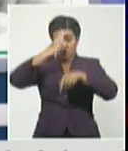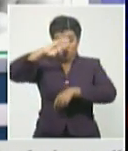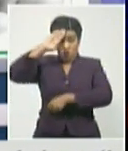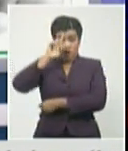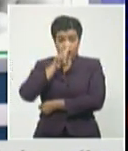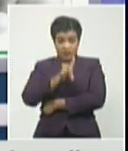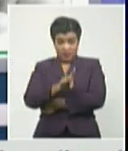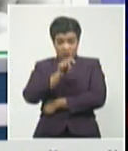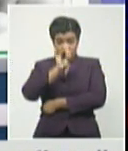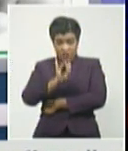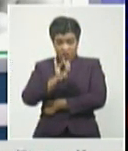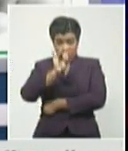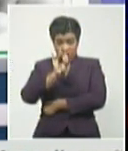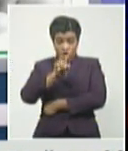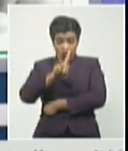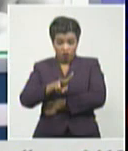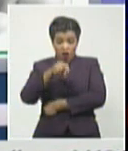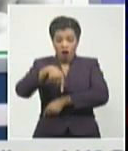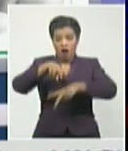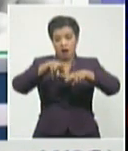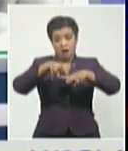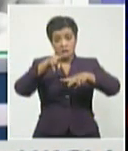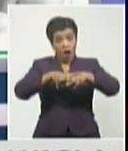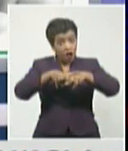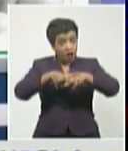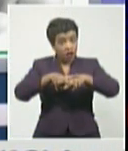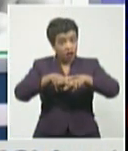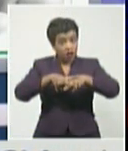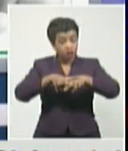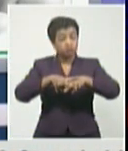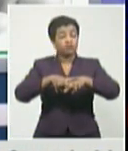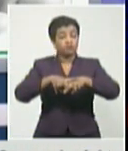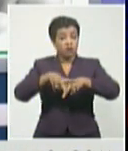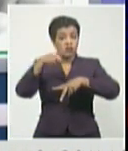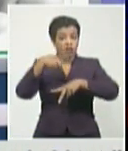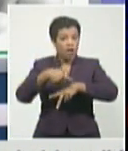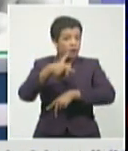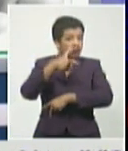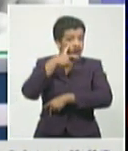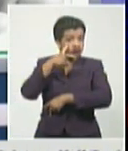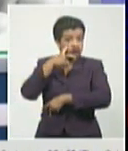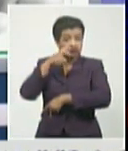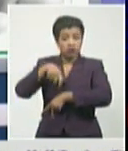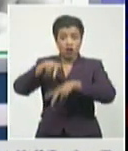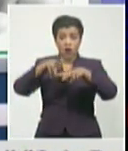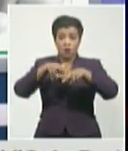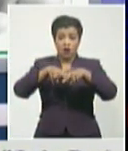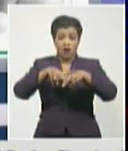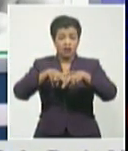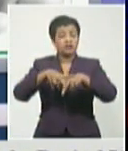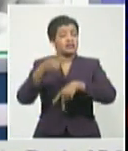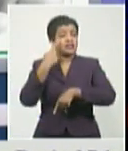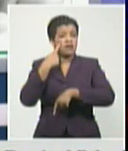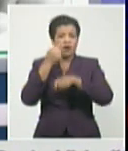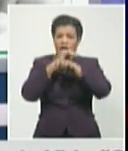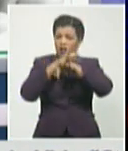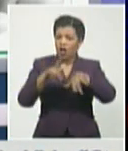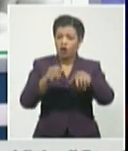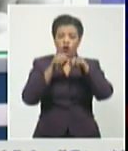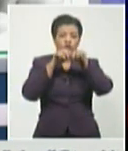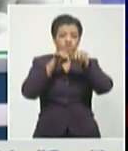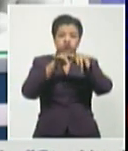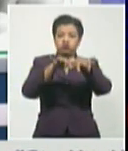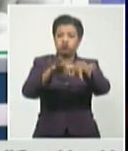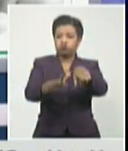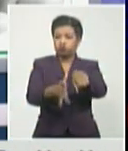corresponden a la capital del país atención a los capitalinos de la dispersión del virus por prácticamente todos los